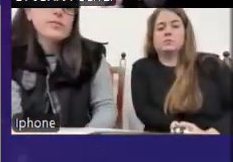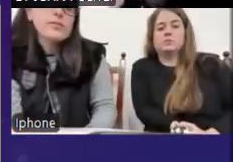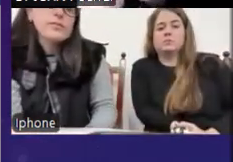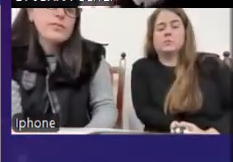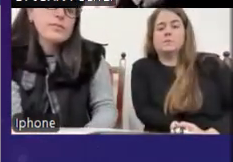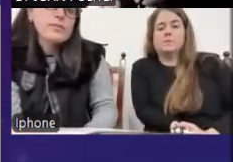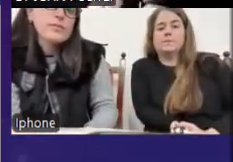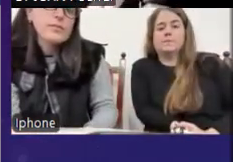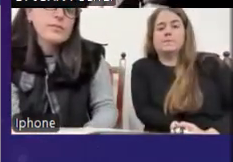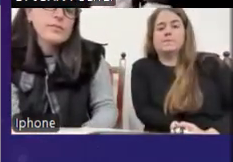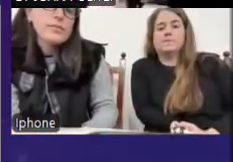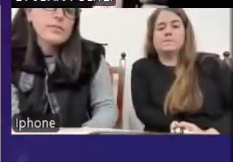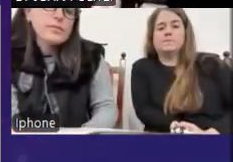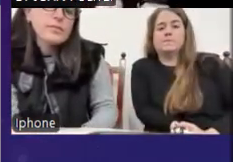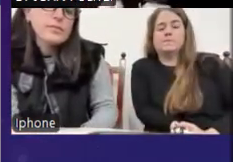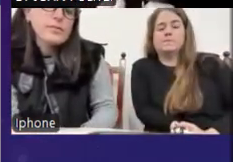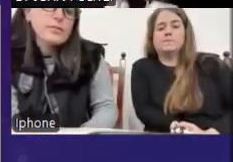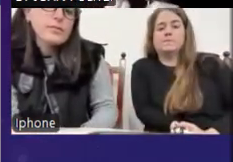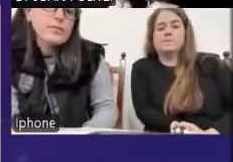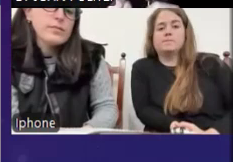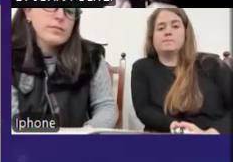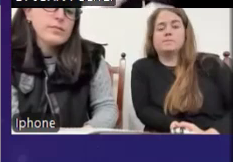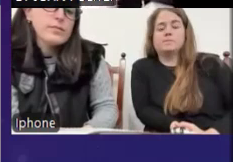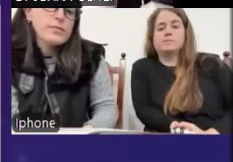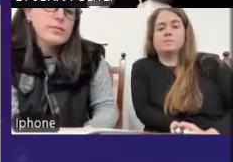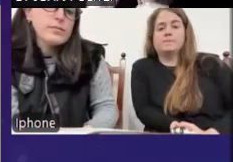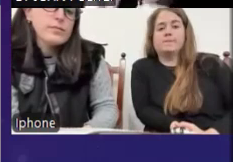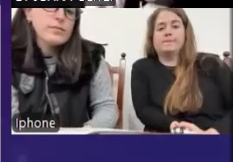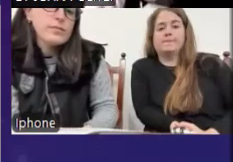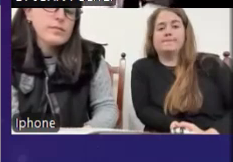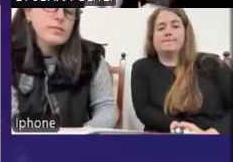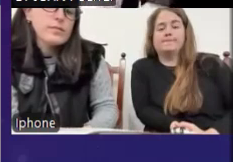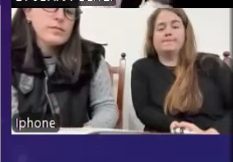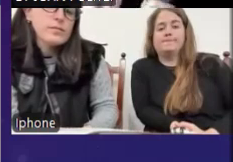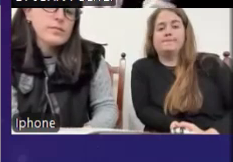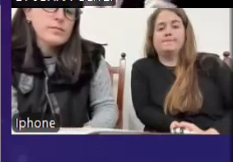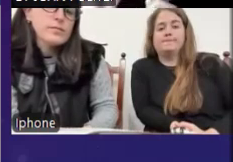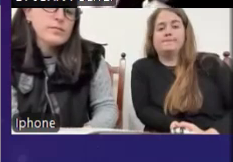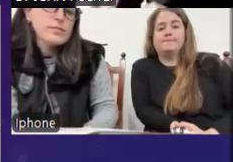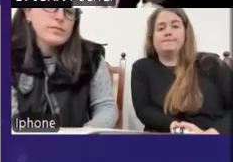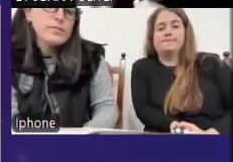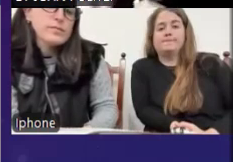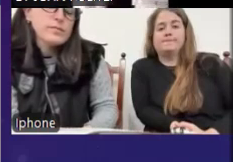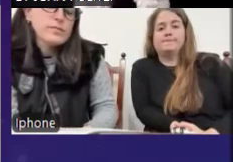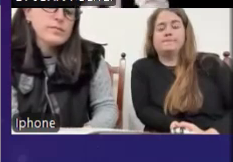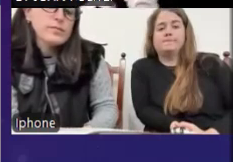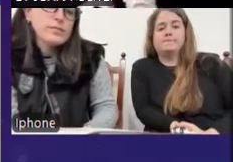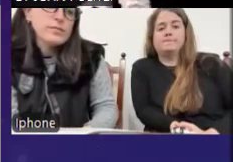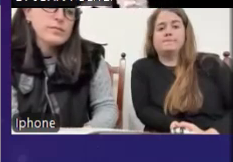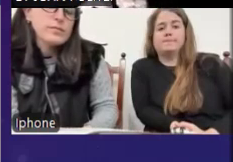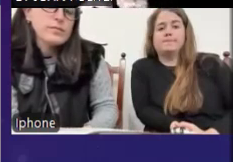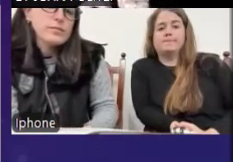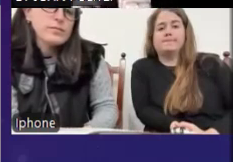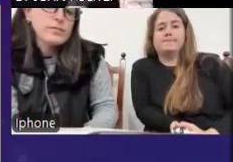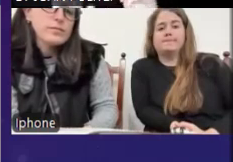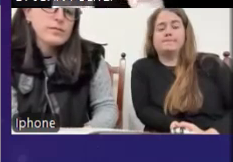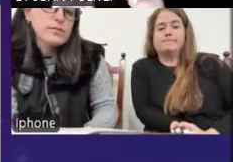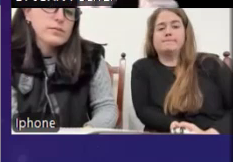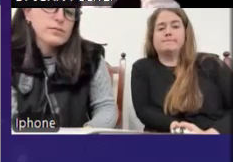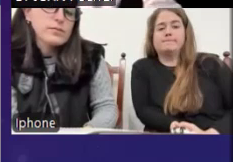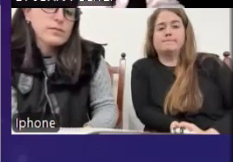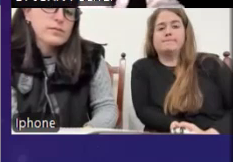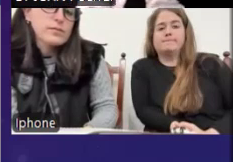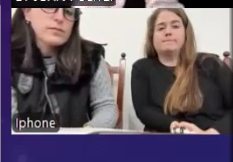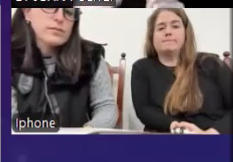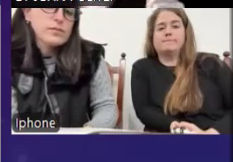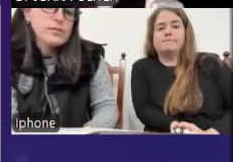el ADN sano, el gen sano, pero ese virus reconoce al hígado, a las células del hígado.